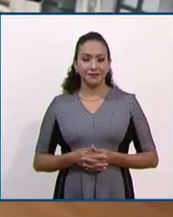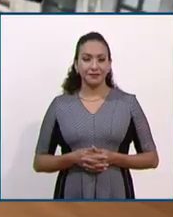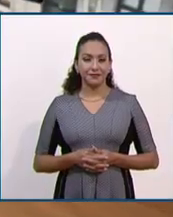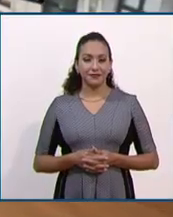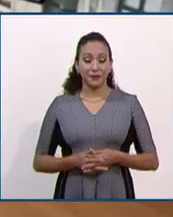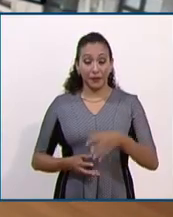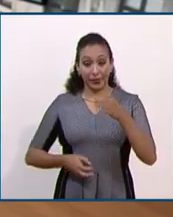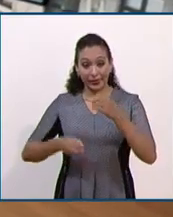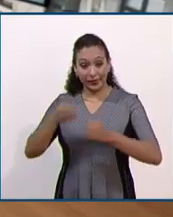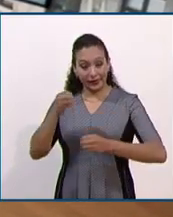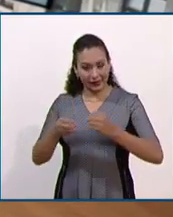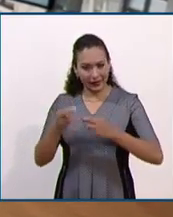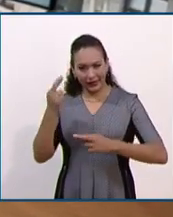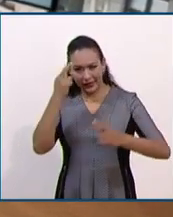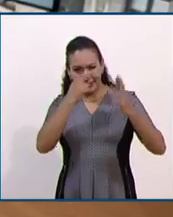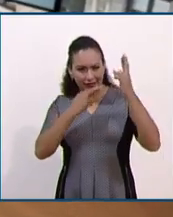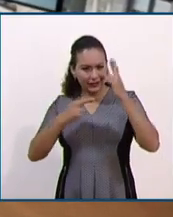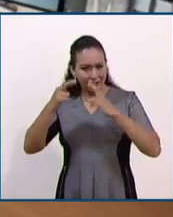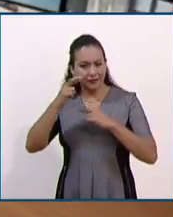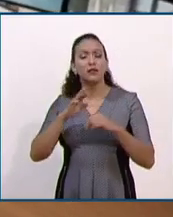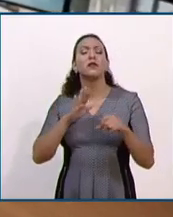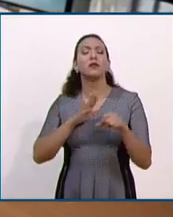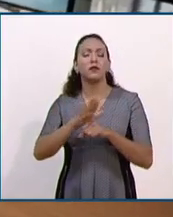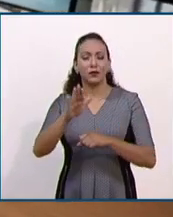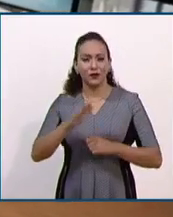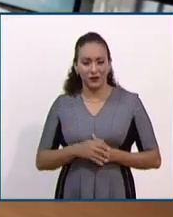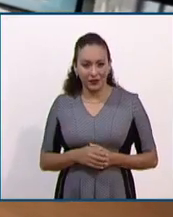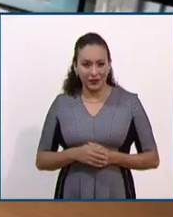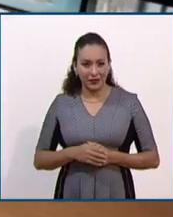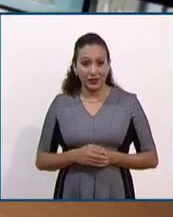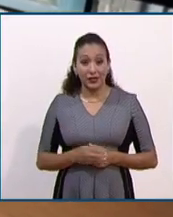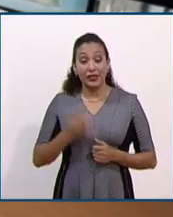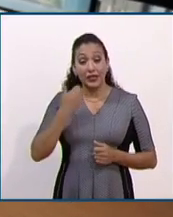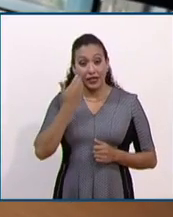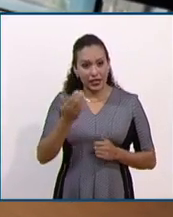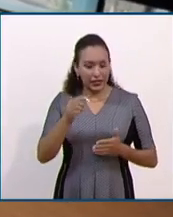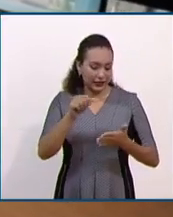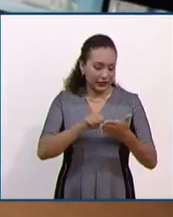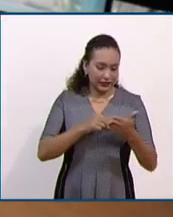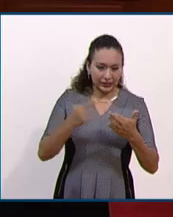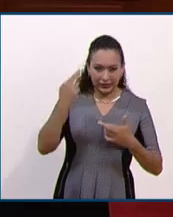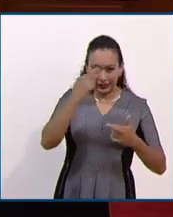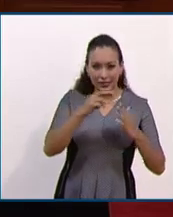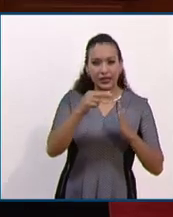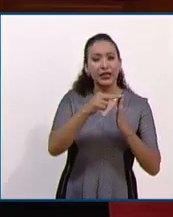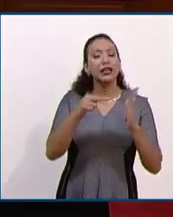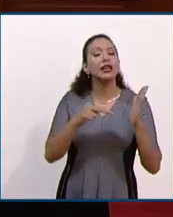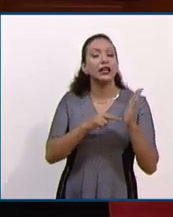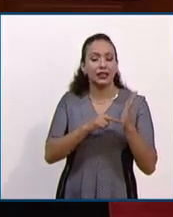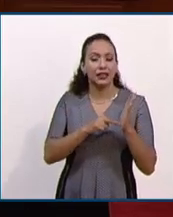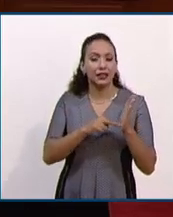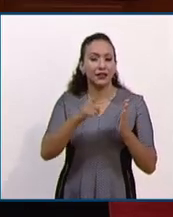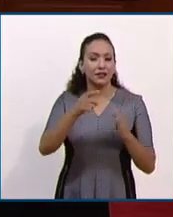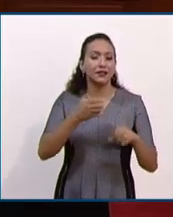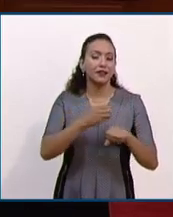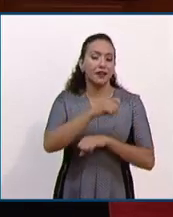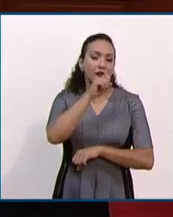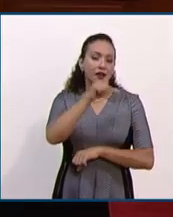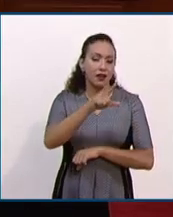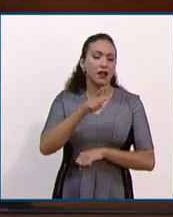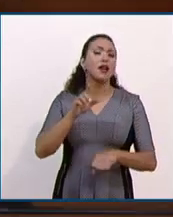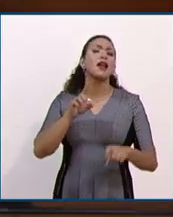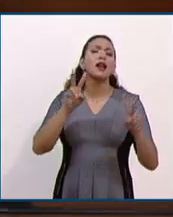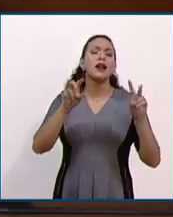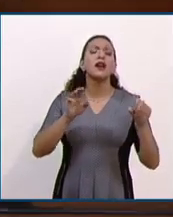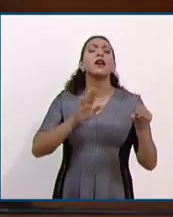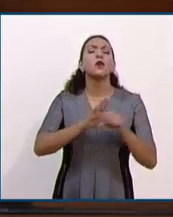El Pleno también avanzó en la resolución de una acción en la que se pide invalidar disposiciones del Código Electoral de Jalisco relativas al lenguaje